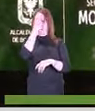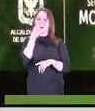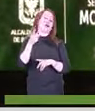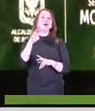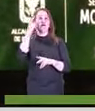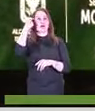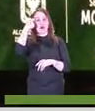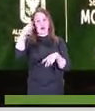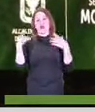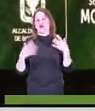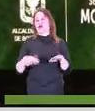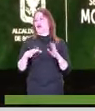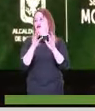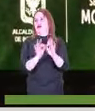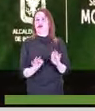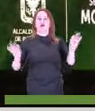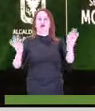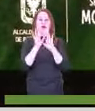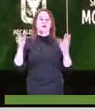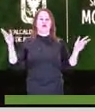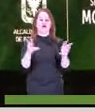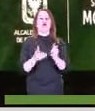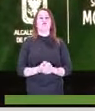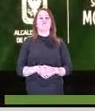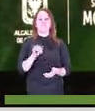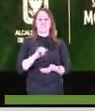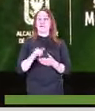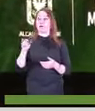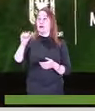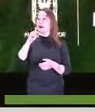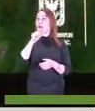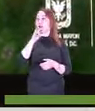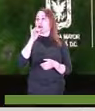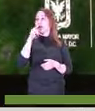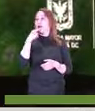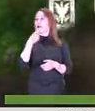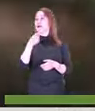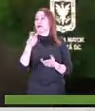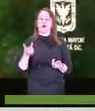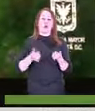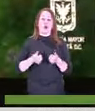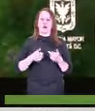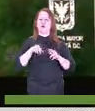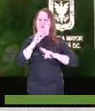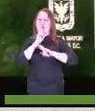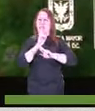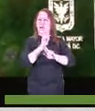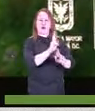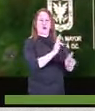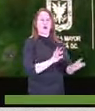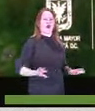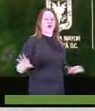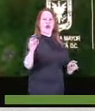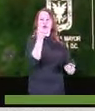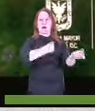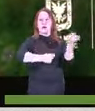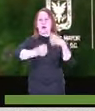retos muy importantes que aportar. Y como ya lo decía Adriana, vamos además a responder absolutamente todas las preguntas que nos